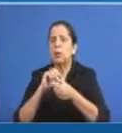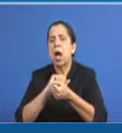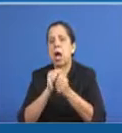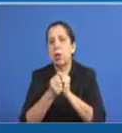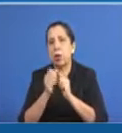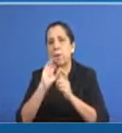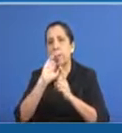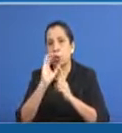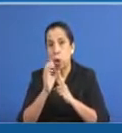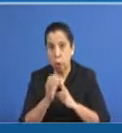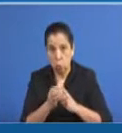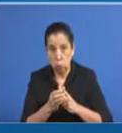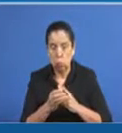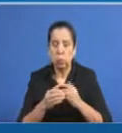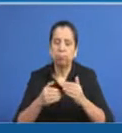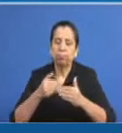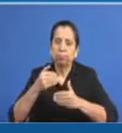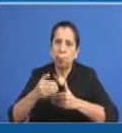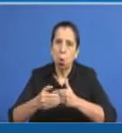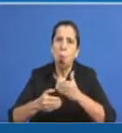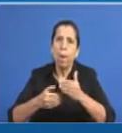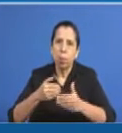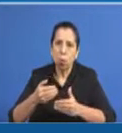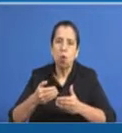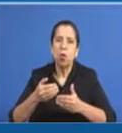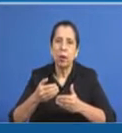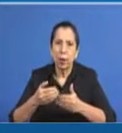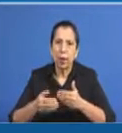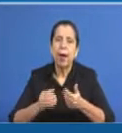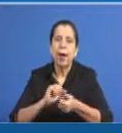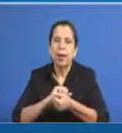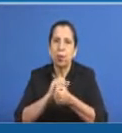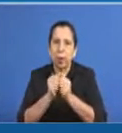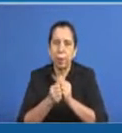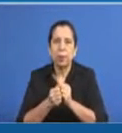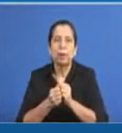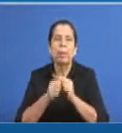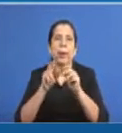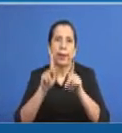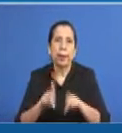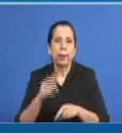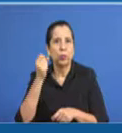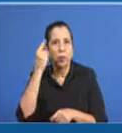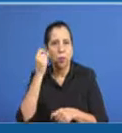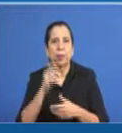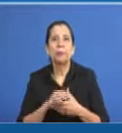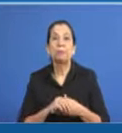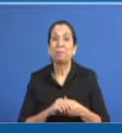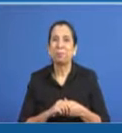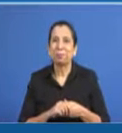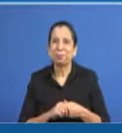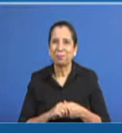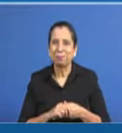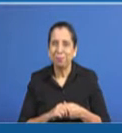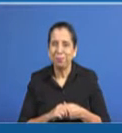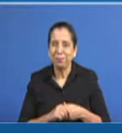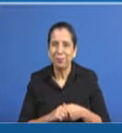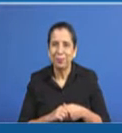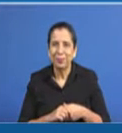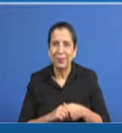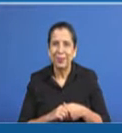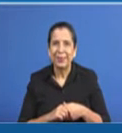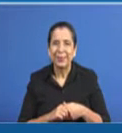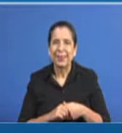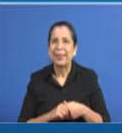cultura poco a poco, lentamente acá en Panamá, para poder que la gente entienda eso. Bueno, declaro abierto mi miedo a